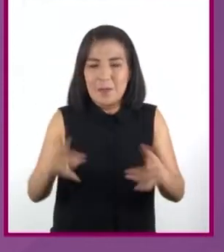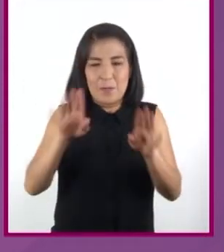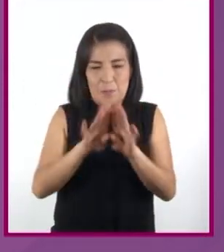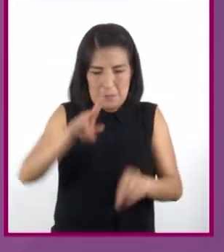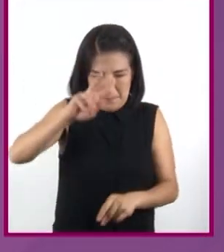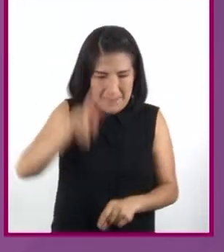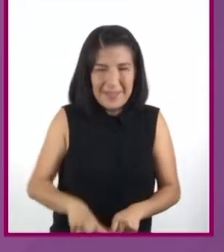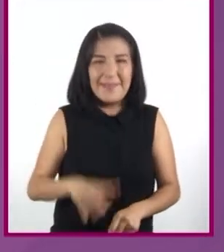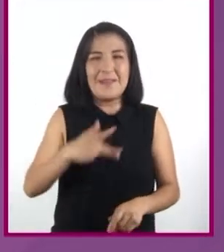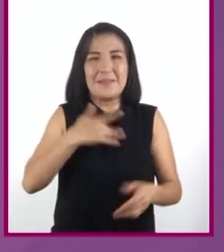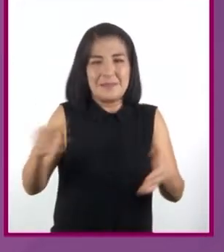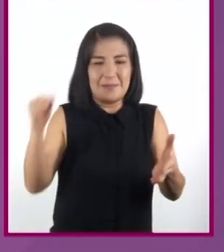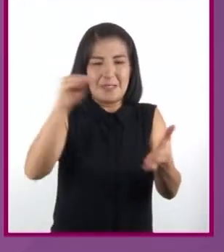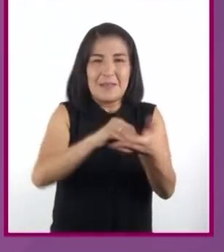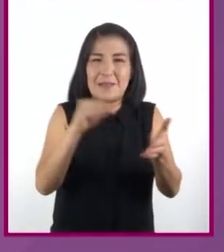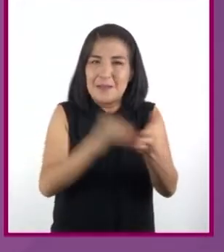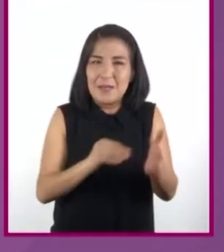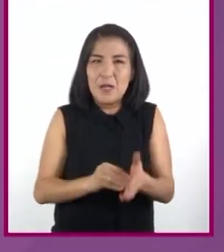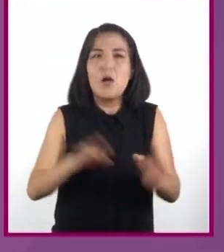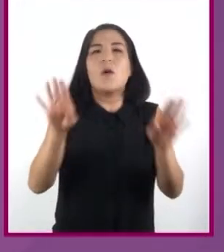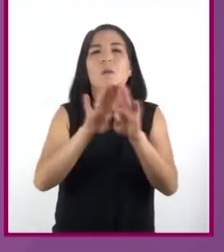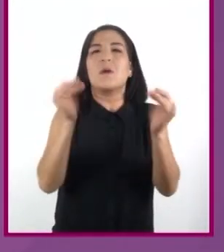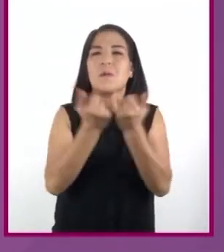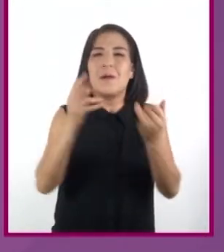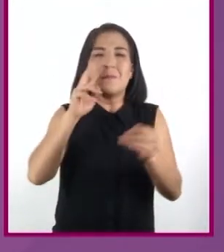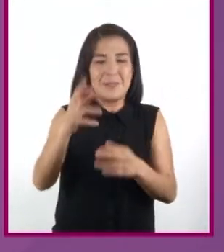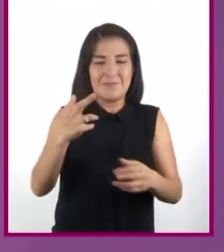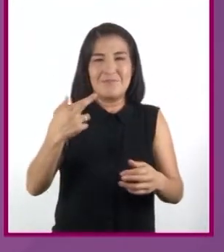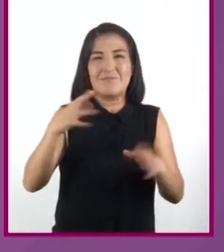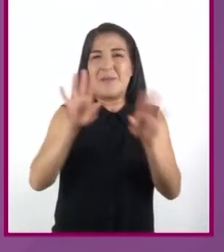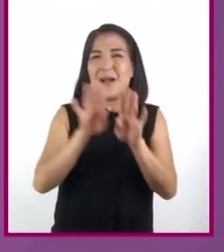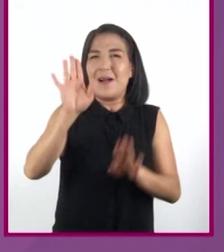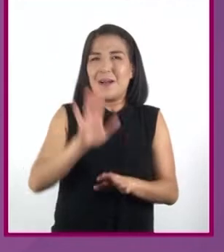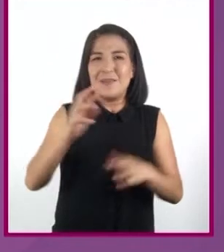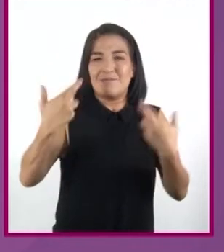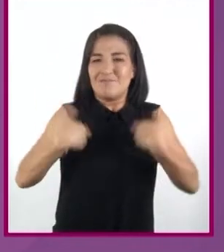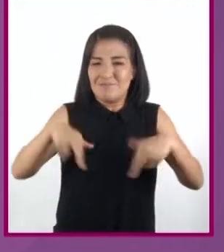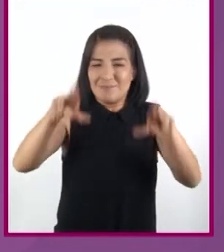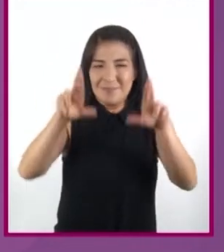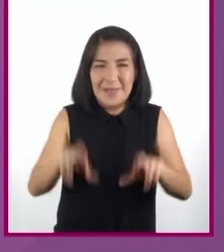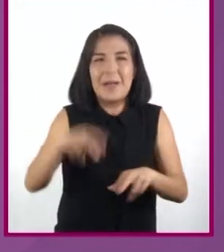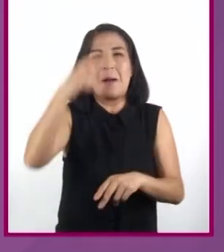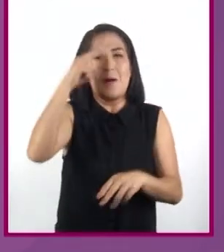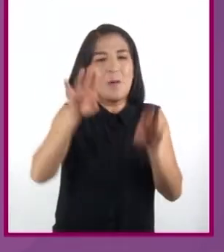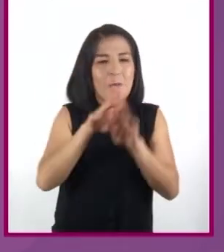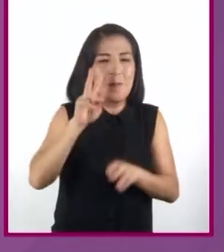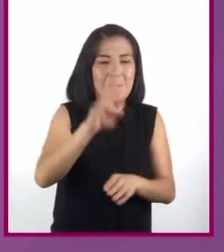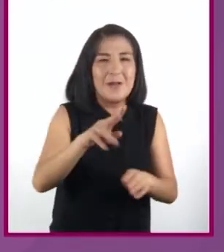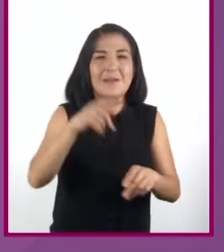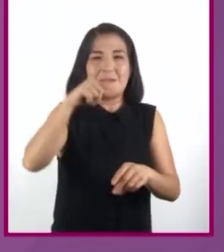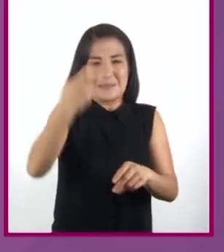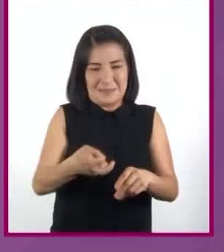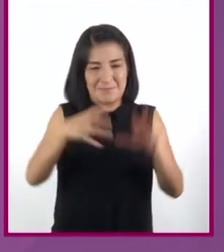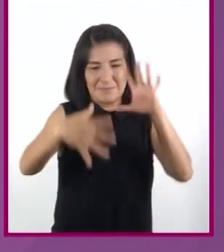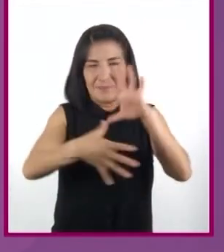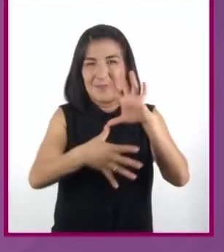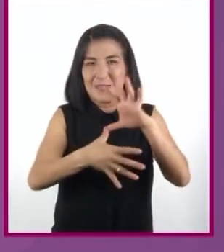real. También fue una manera de retratar la vida y las situaciones sociales que se vivían en Latinoamérica.